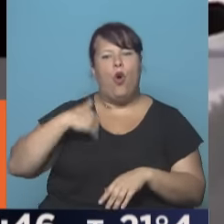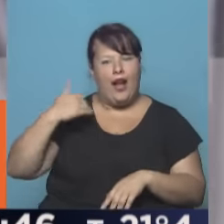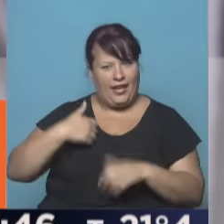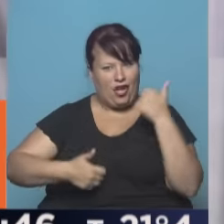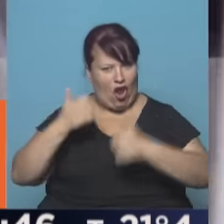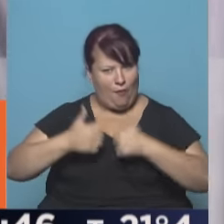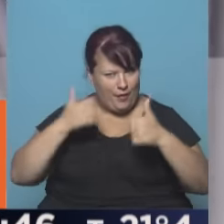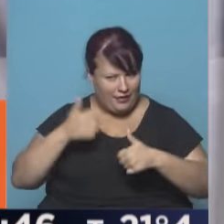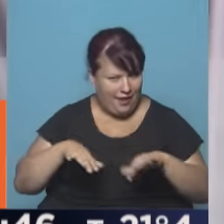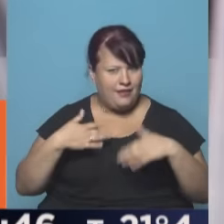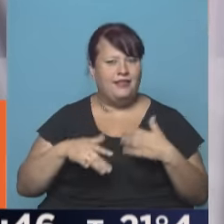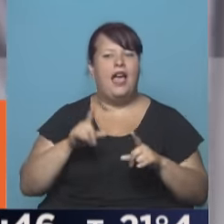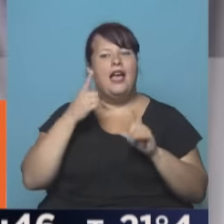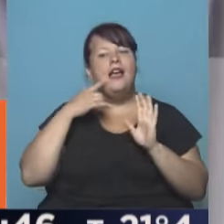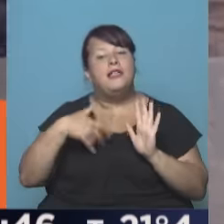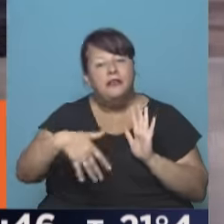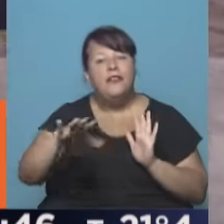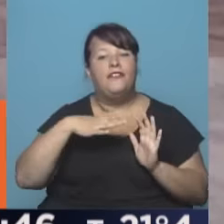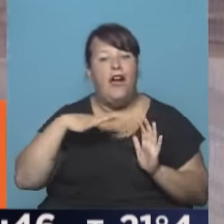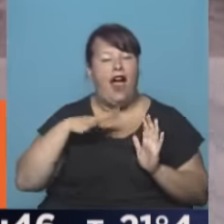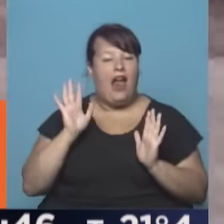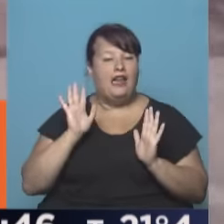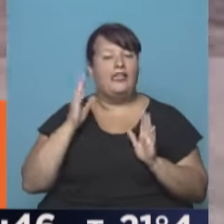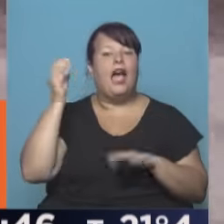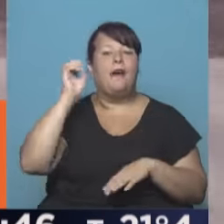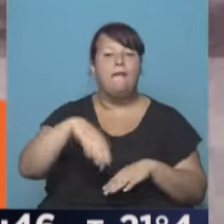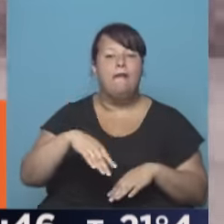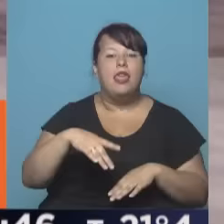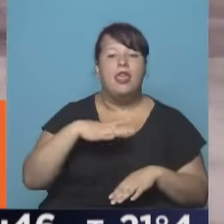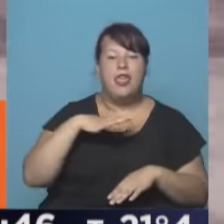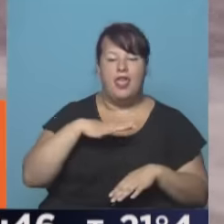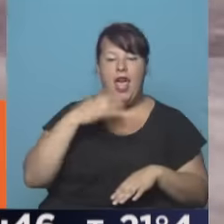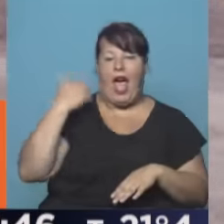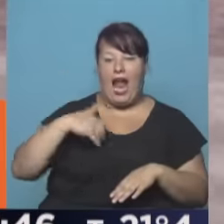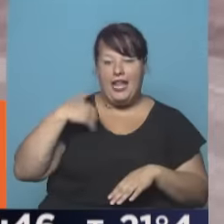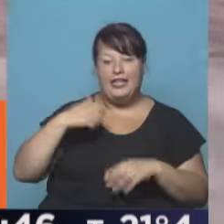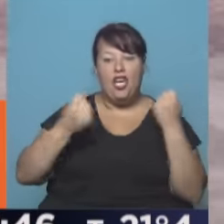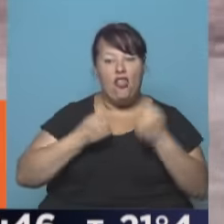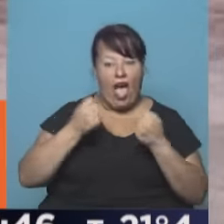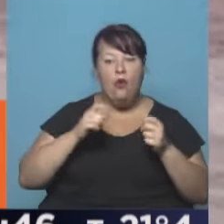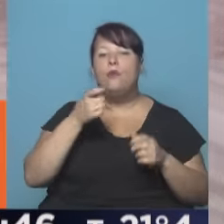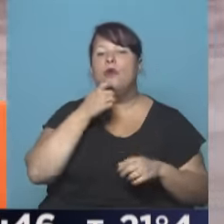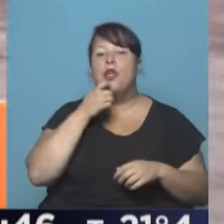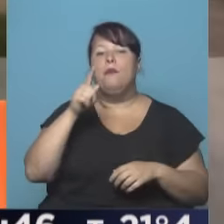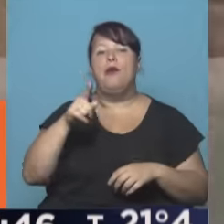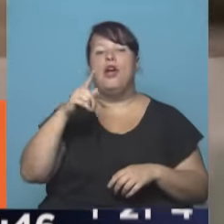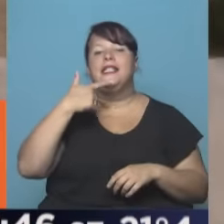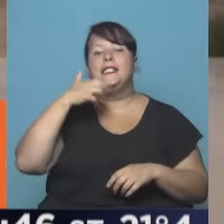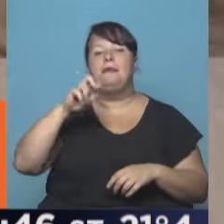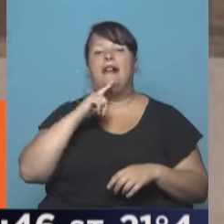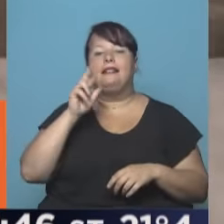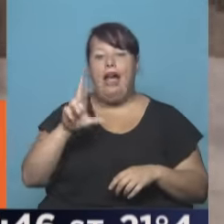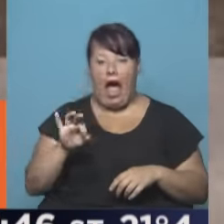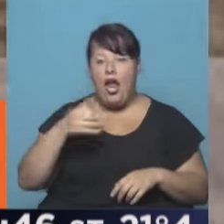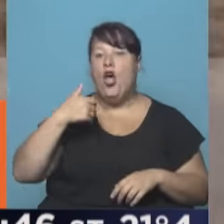en competencia. Se aguarda todavía por la presencia de argentinos en autos. Por ejemplo, en el caso de Emiliano Spataro,